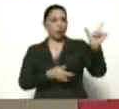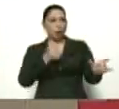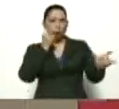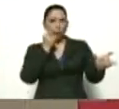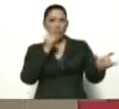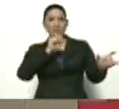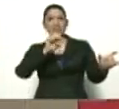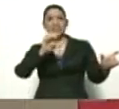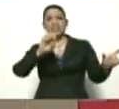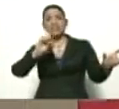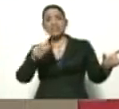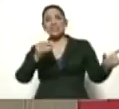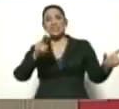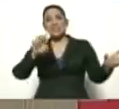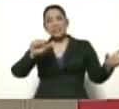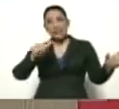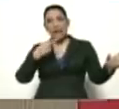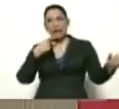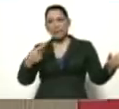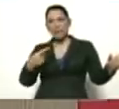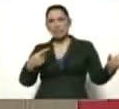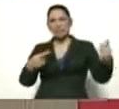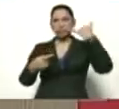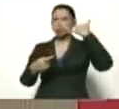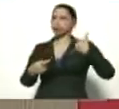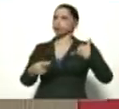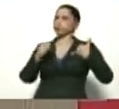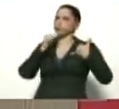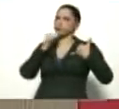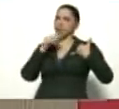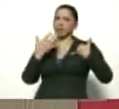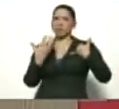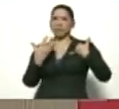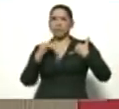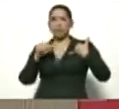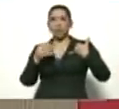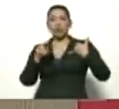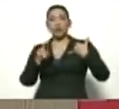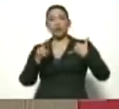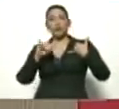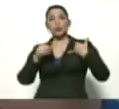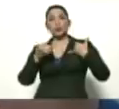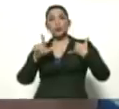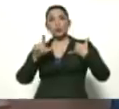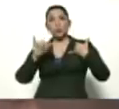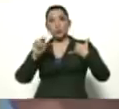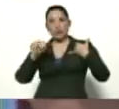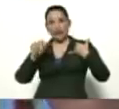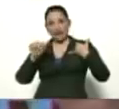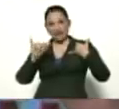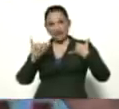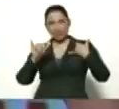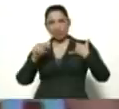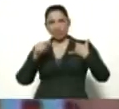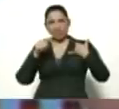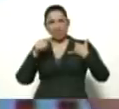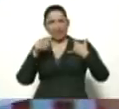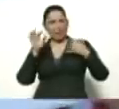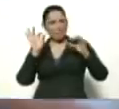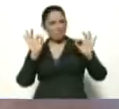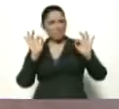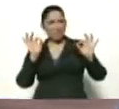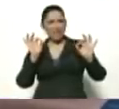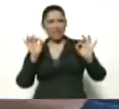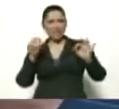allí que dice que recibirá llamadas de julian y que es una especie de lugarteniente de subalterno de iván